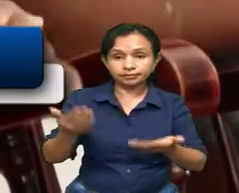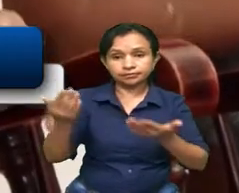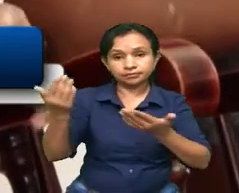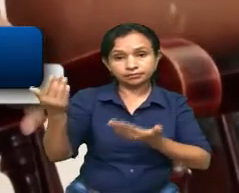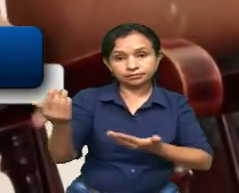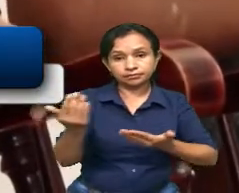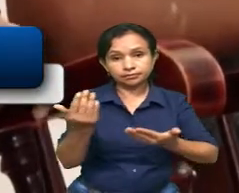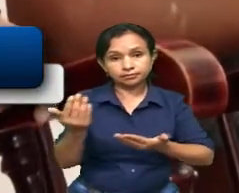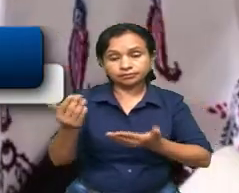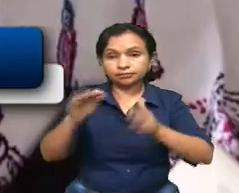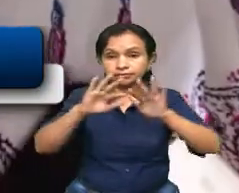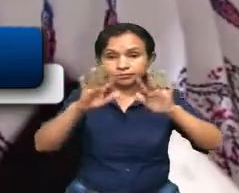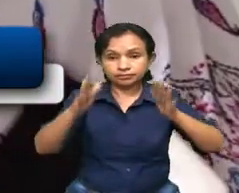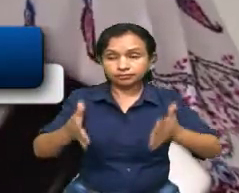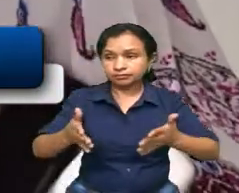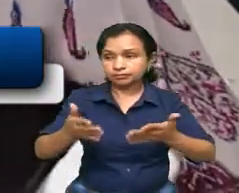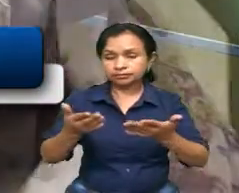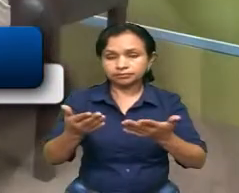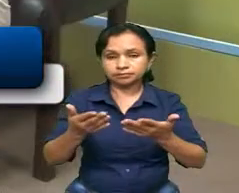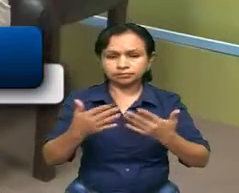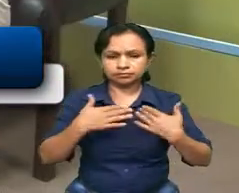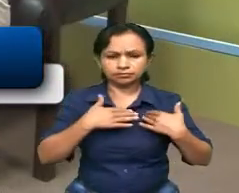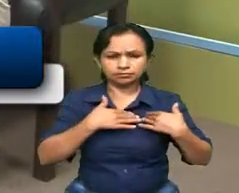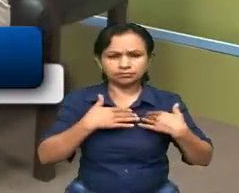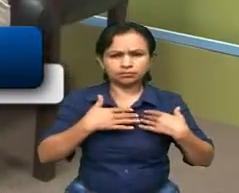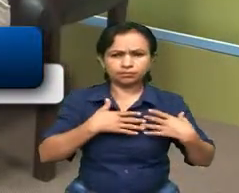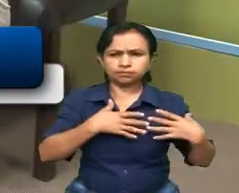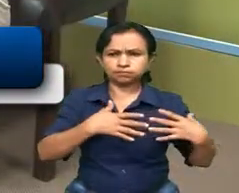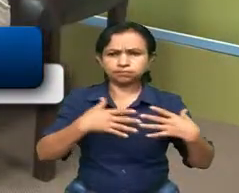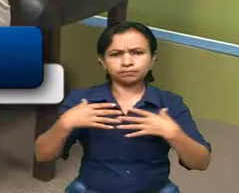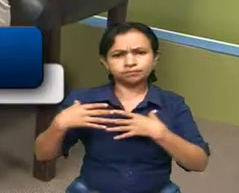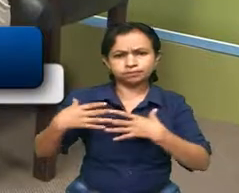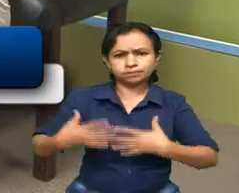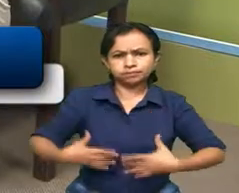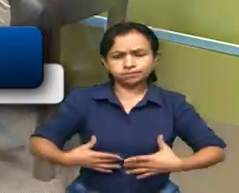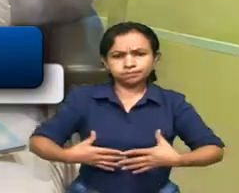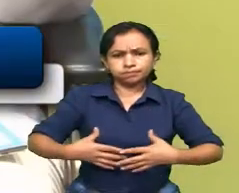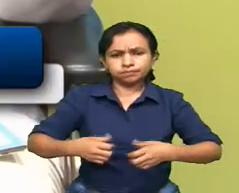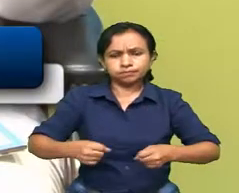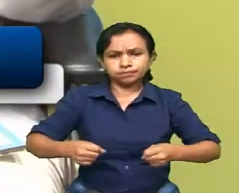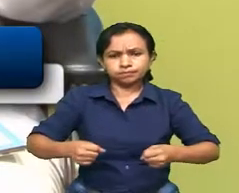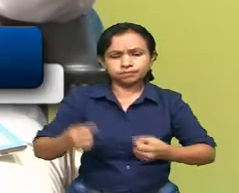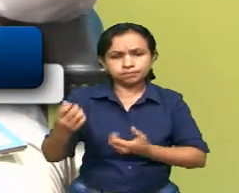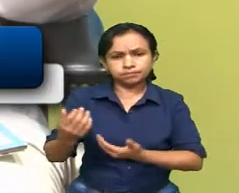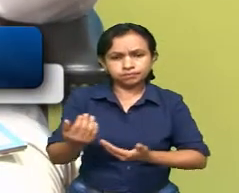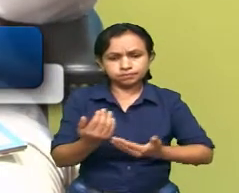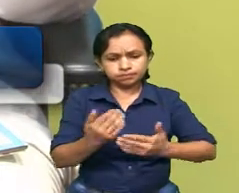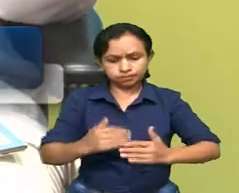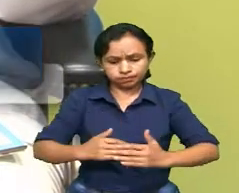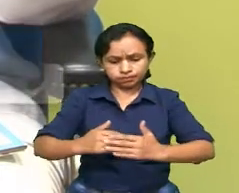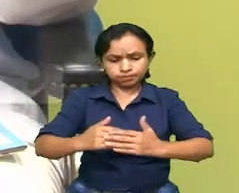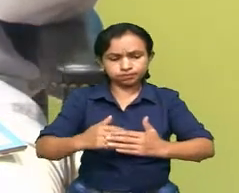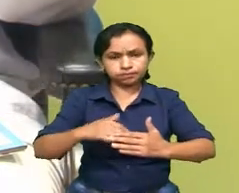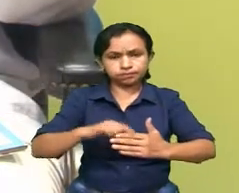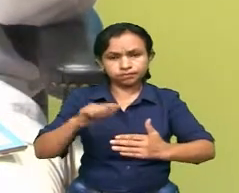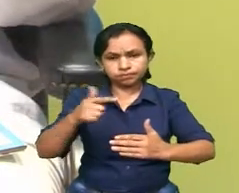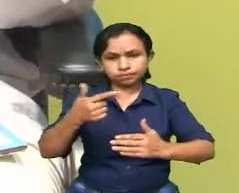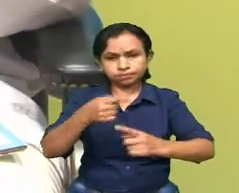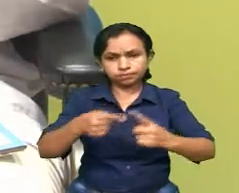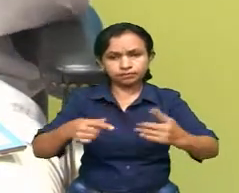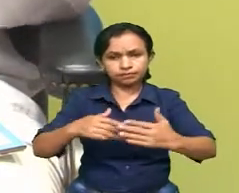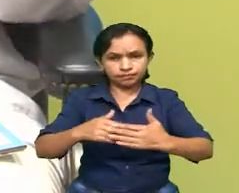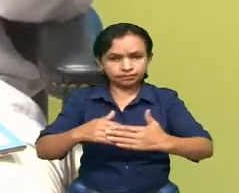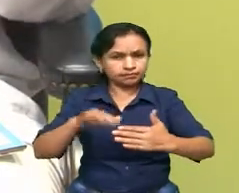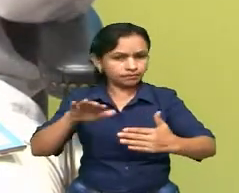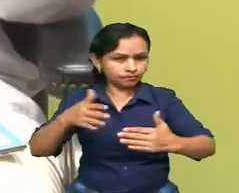las mujeres se llenan de leche, por la placenta, por el bebé que tiene que pesar 7 libras y media por lo menos,